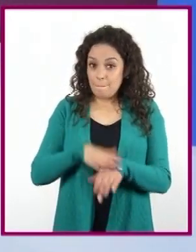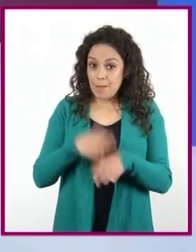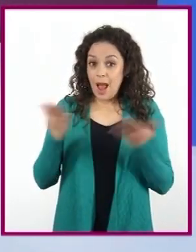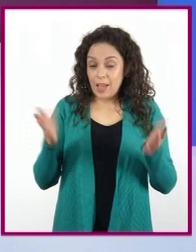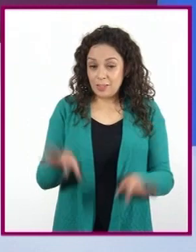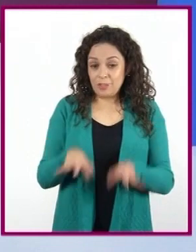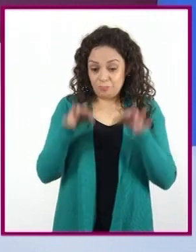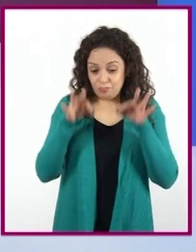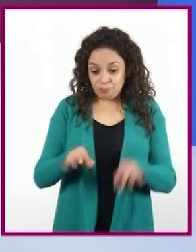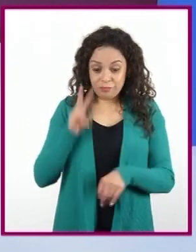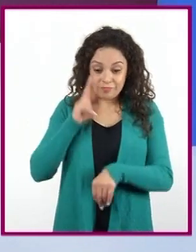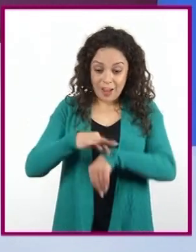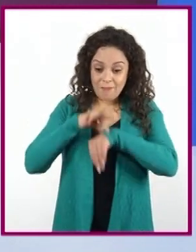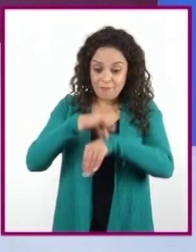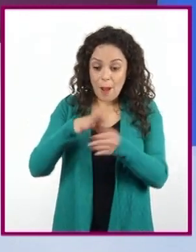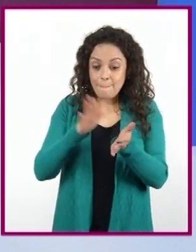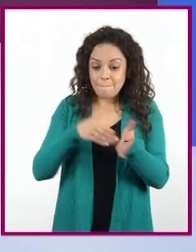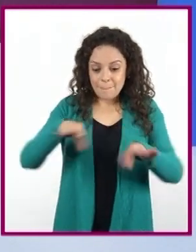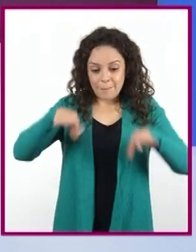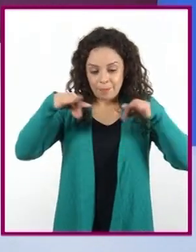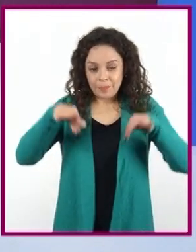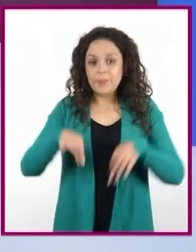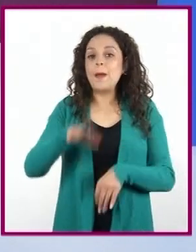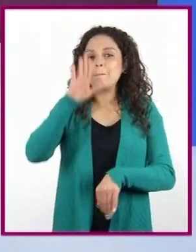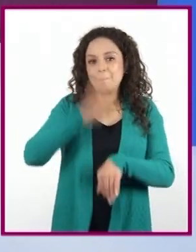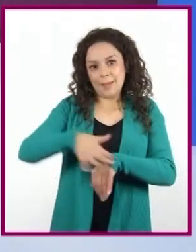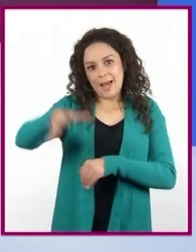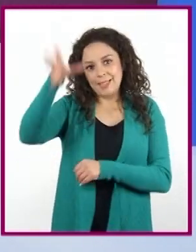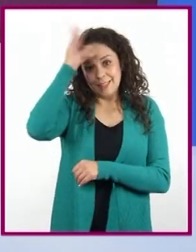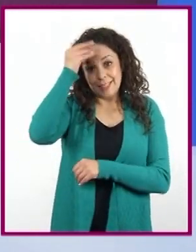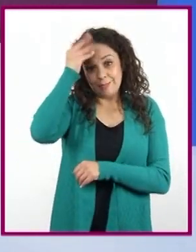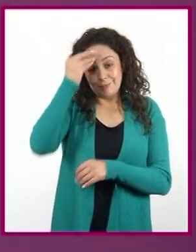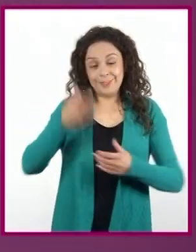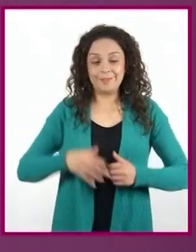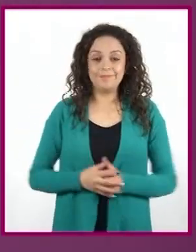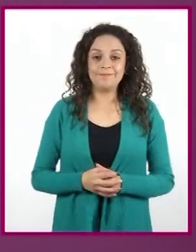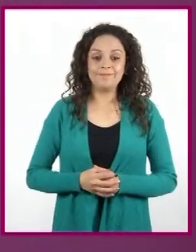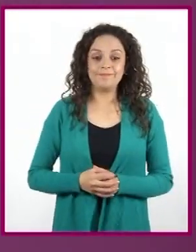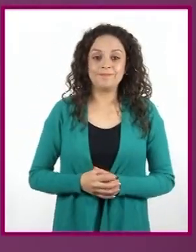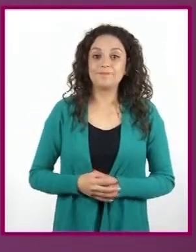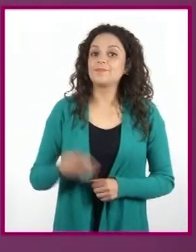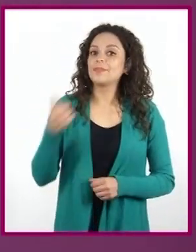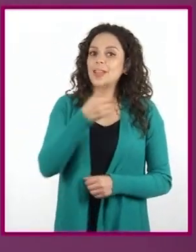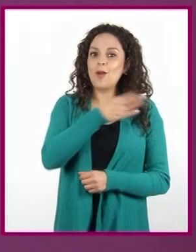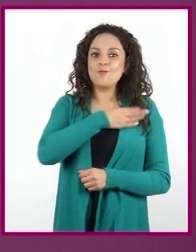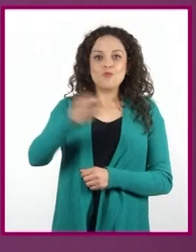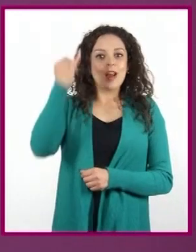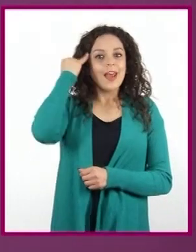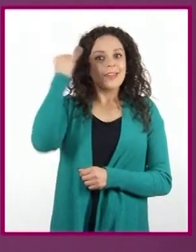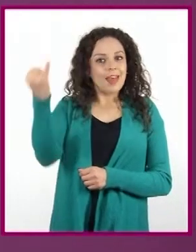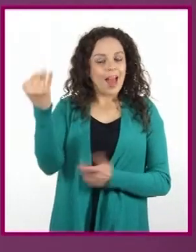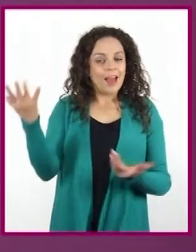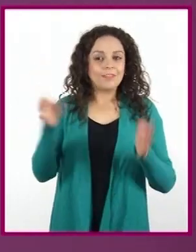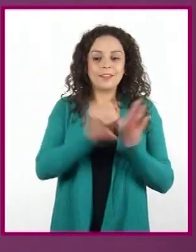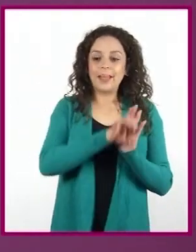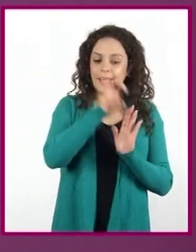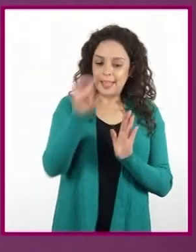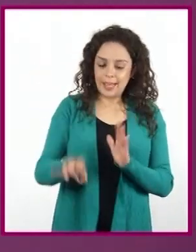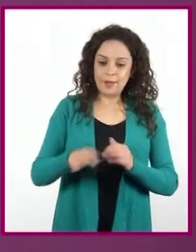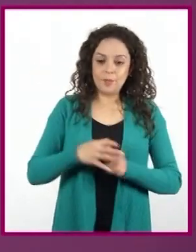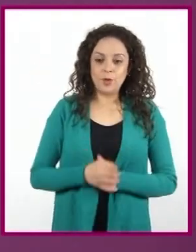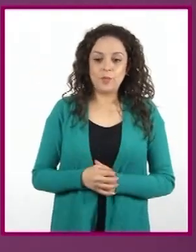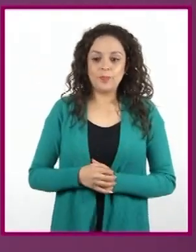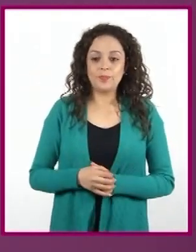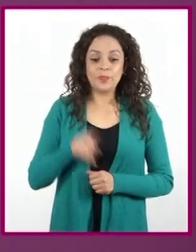documento real y aprender un poco más. Es una buena idea. Por ejemplo, al contrato que